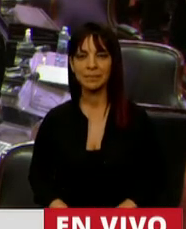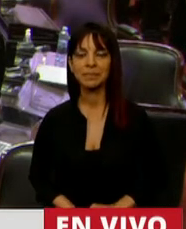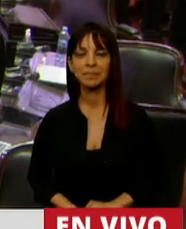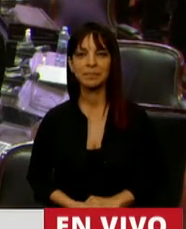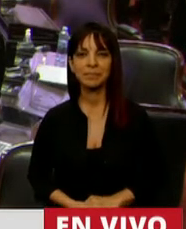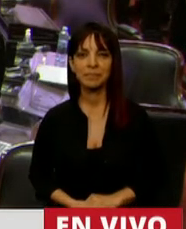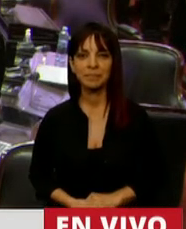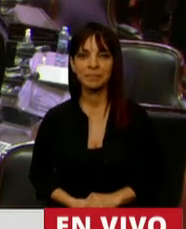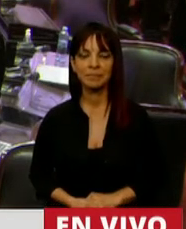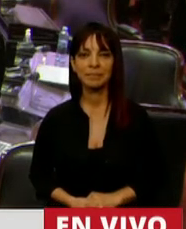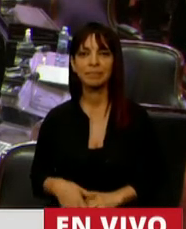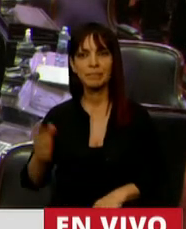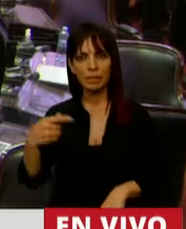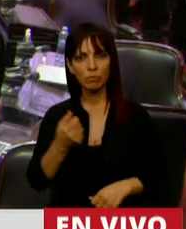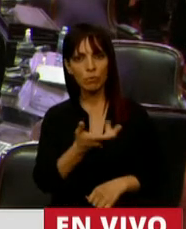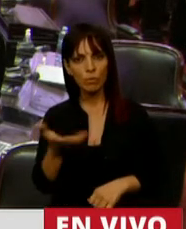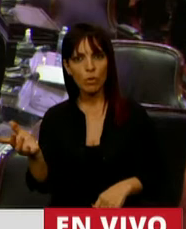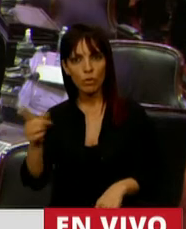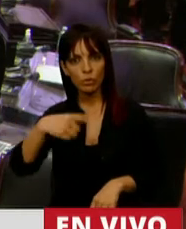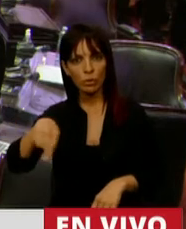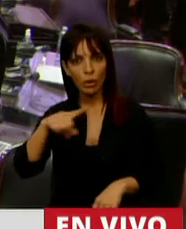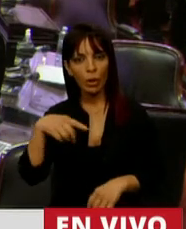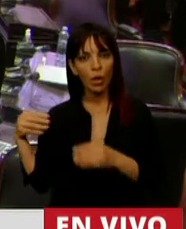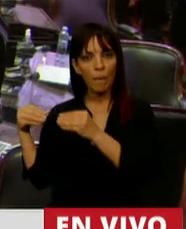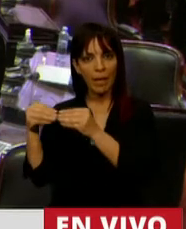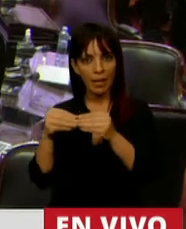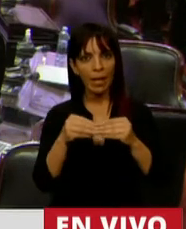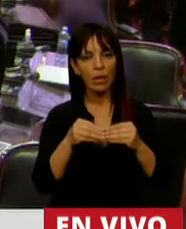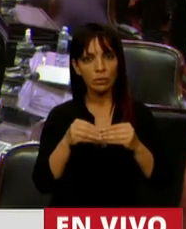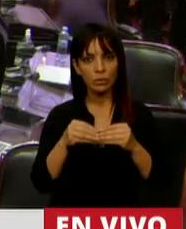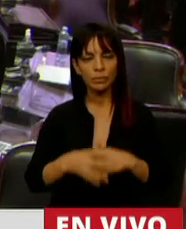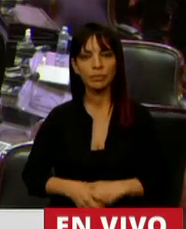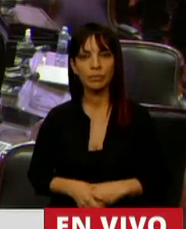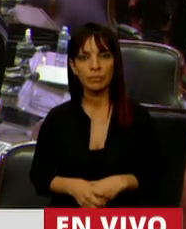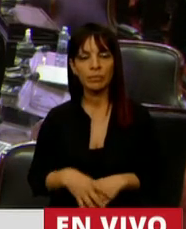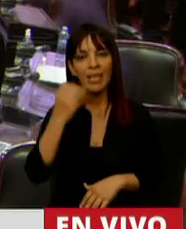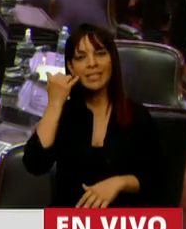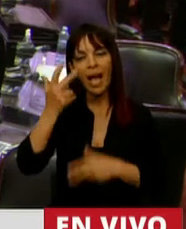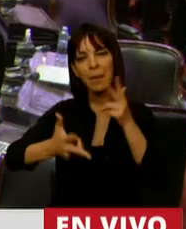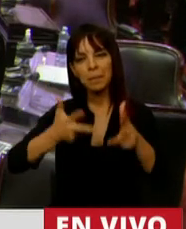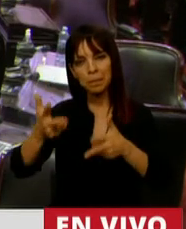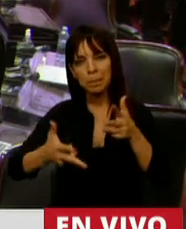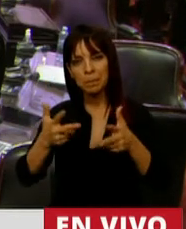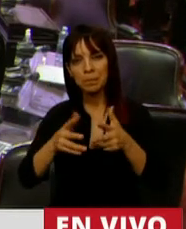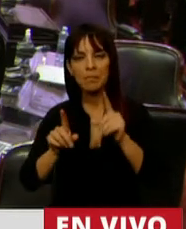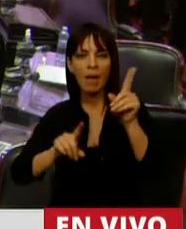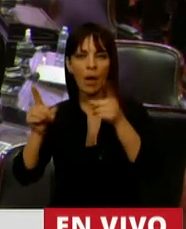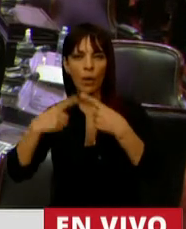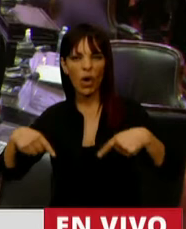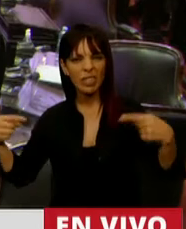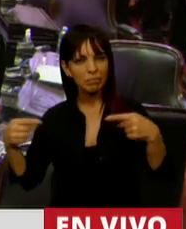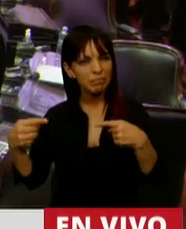El hecho de que varios de mis colegas hayan ya hablado de ciertas inconsistencias de